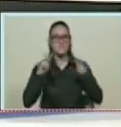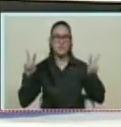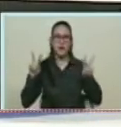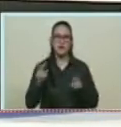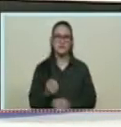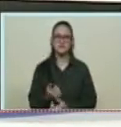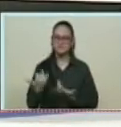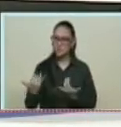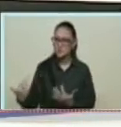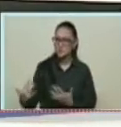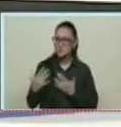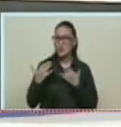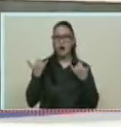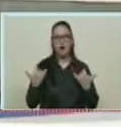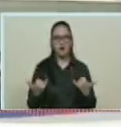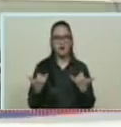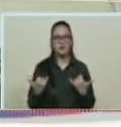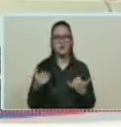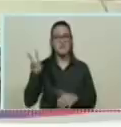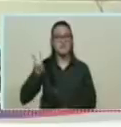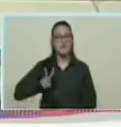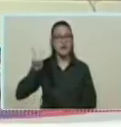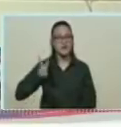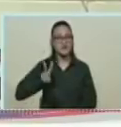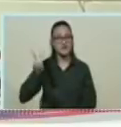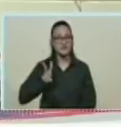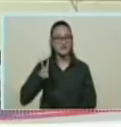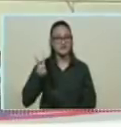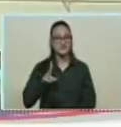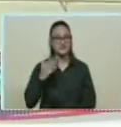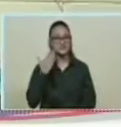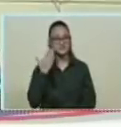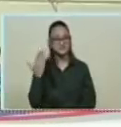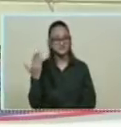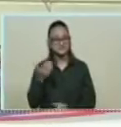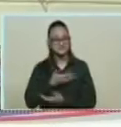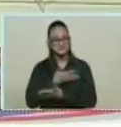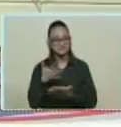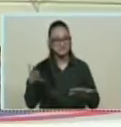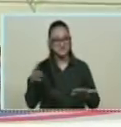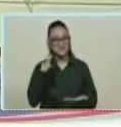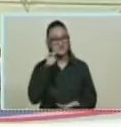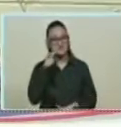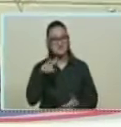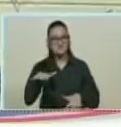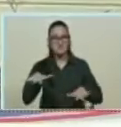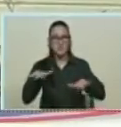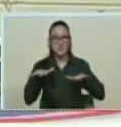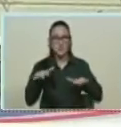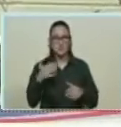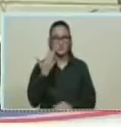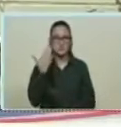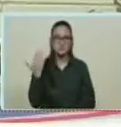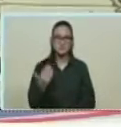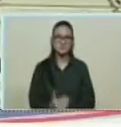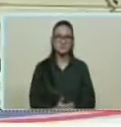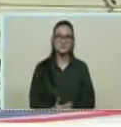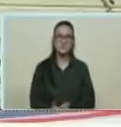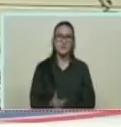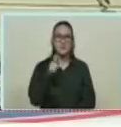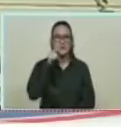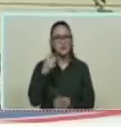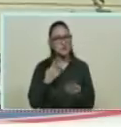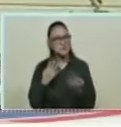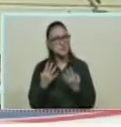que se respira acá en Valles del Tuy, en esta ciudad hermosa que nace. Estábamos hablando, bueno, de la